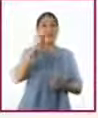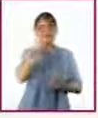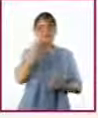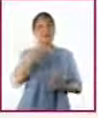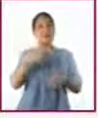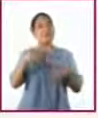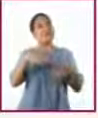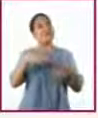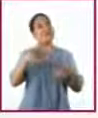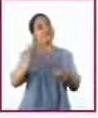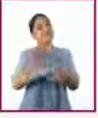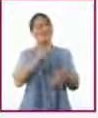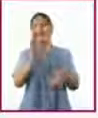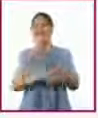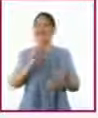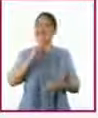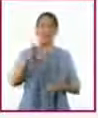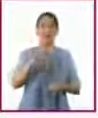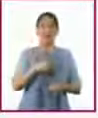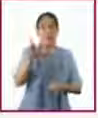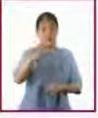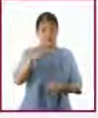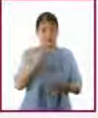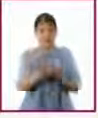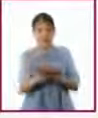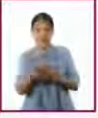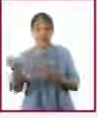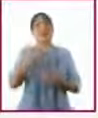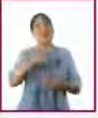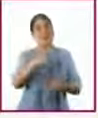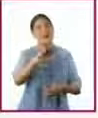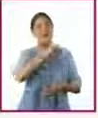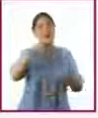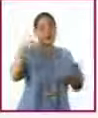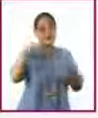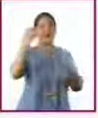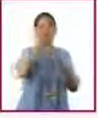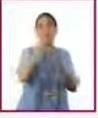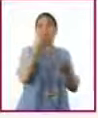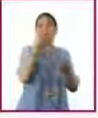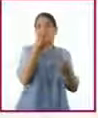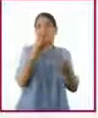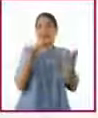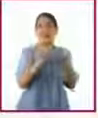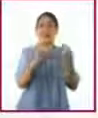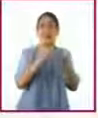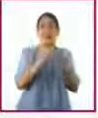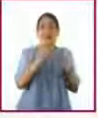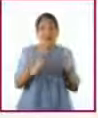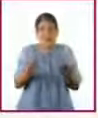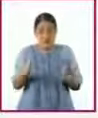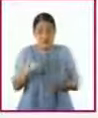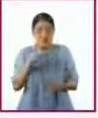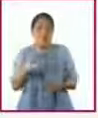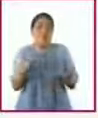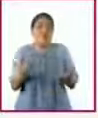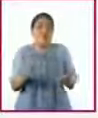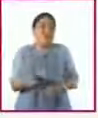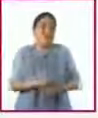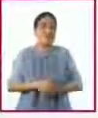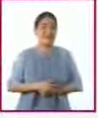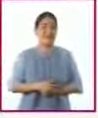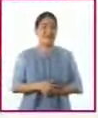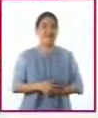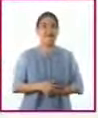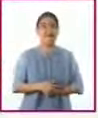mejores calificaciones. Con lo que yo ganara, comerían mejor en casa y ahora... ¿Qué voy a hacer yo?